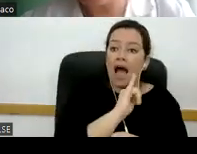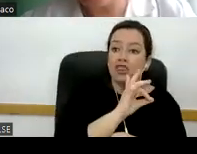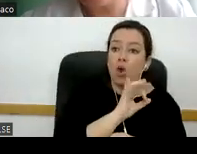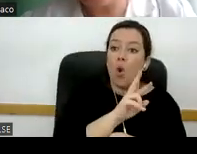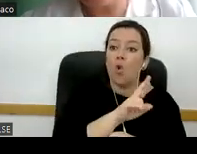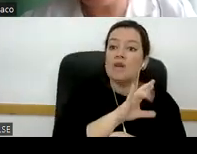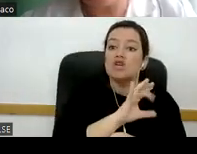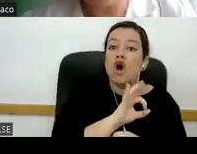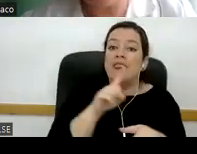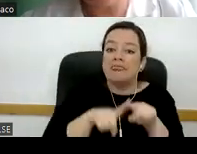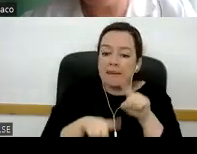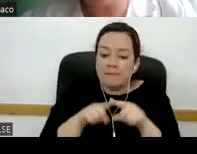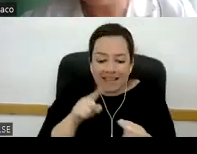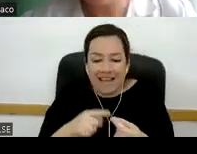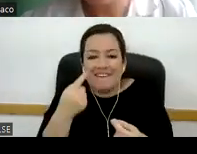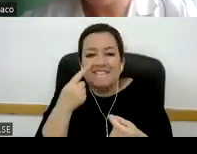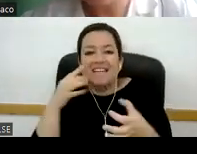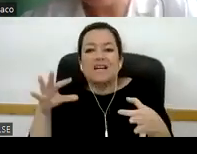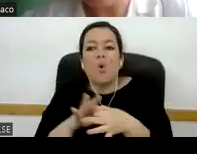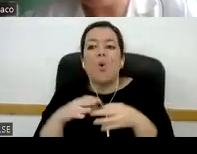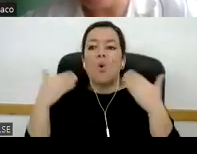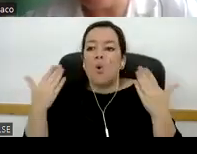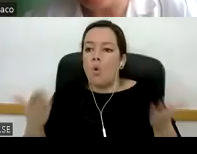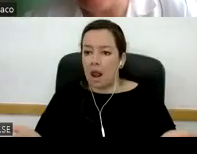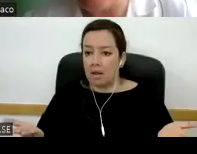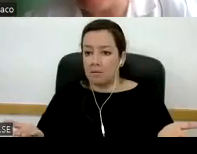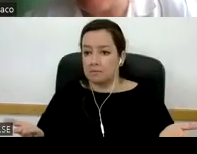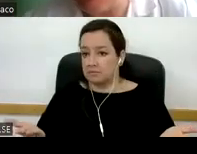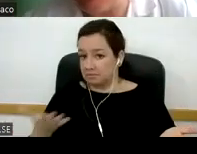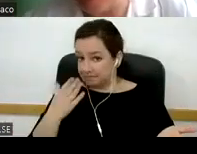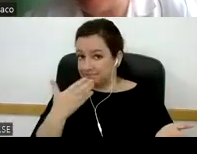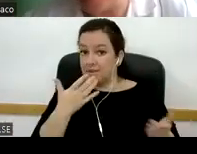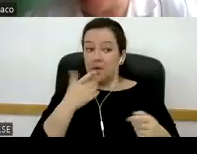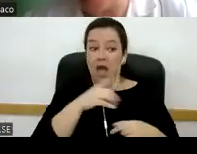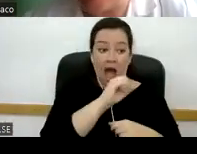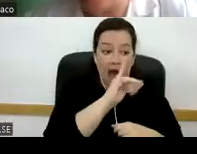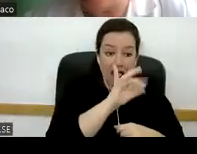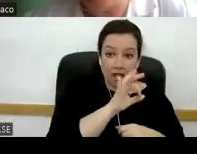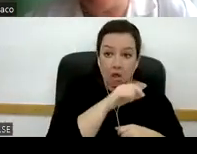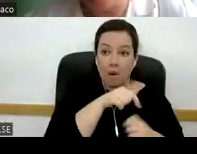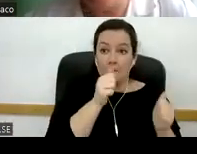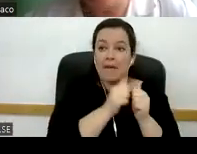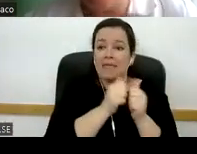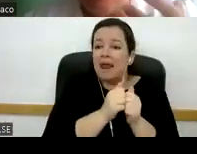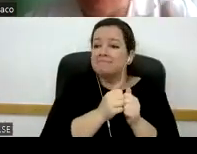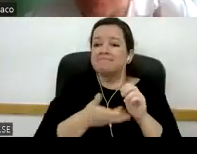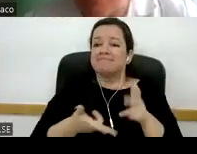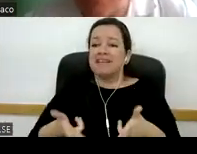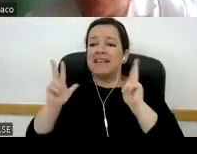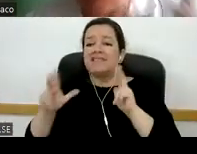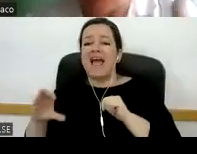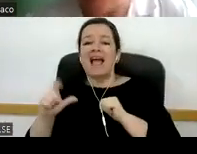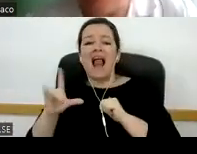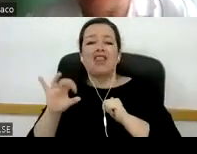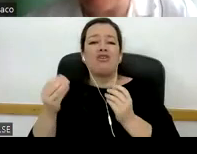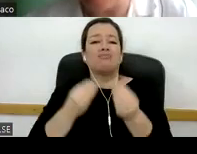ácido úrico, por piedras de ácido úrico, no es necesario que hagamos ninguna restricción con respecto al calcio, porque no